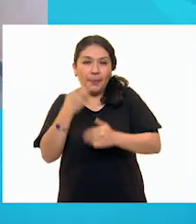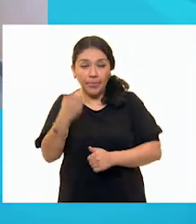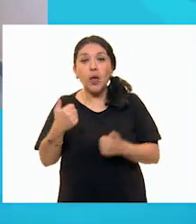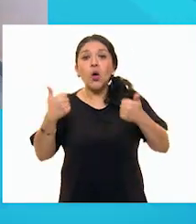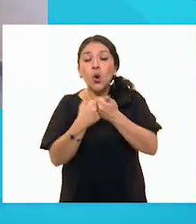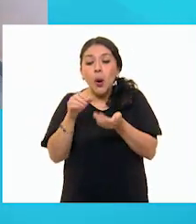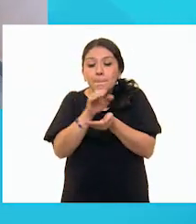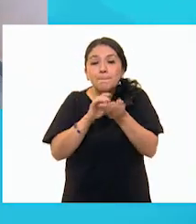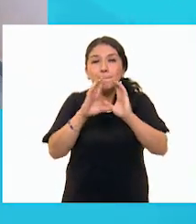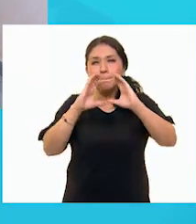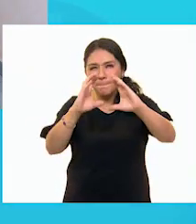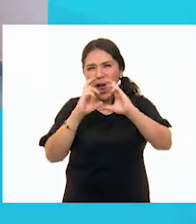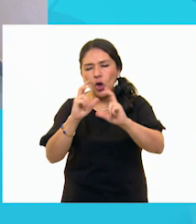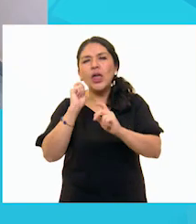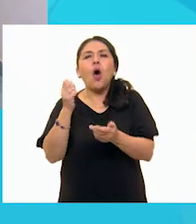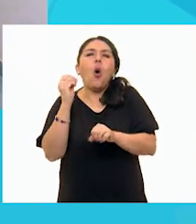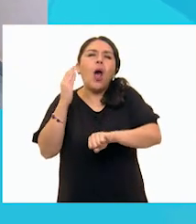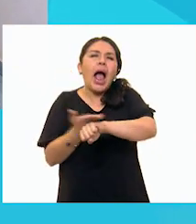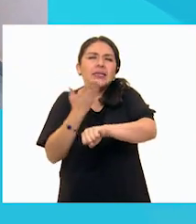de esponja, o calcetín.